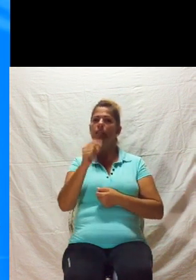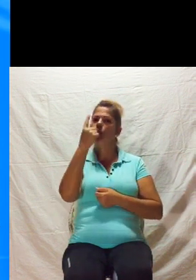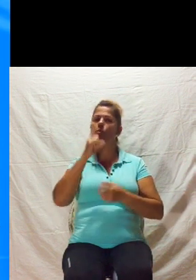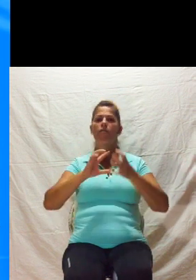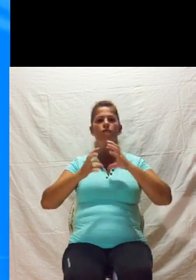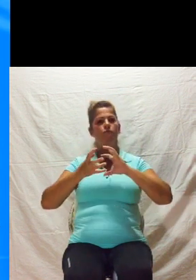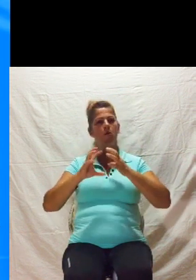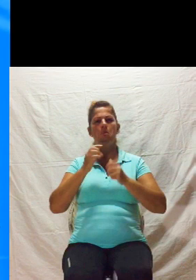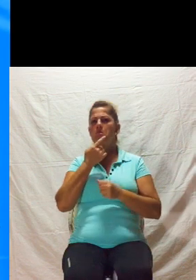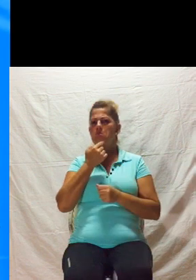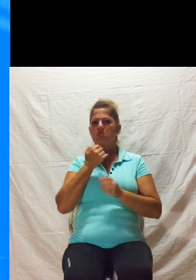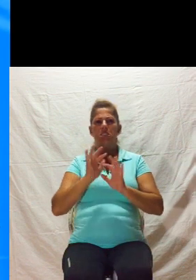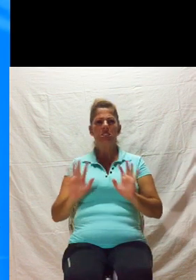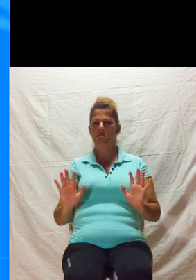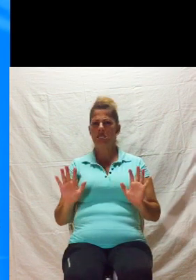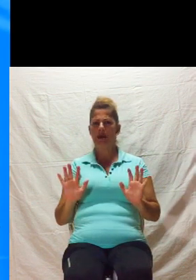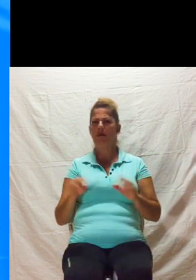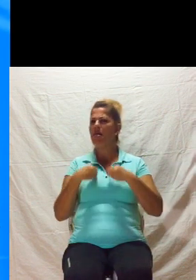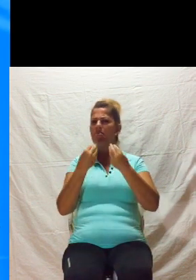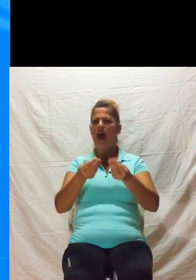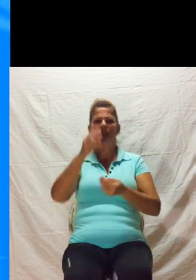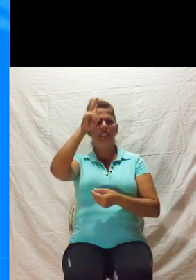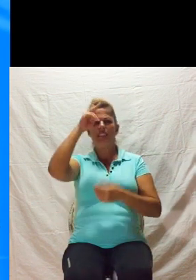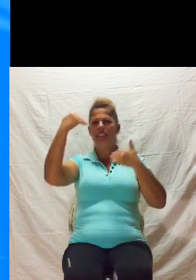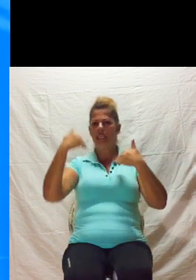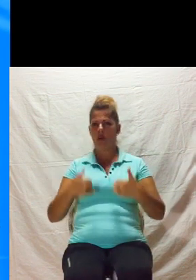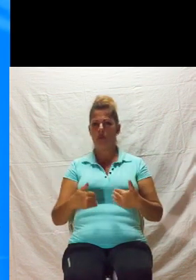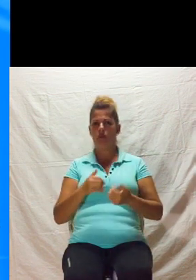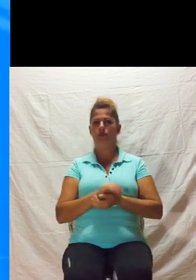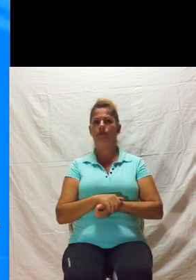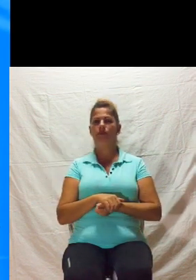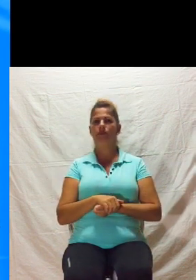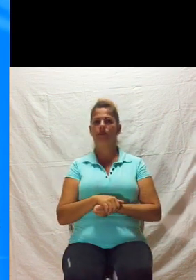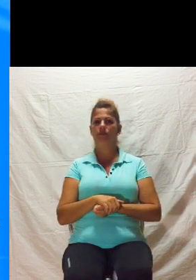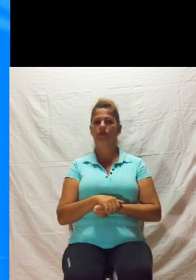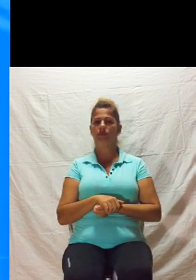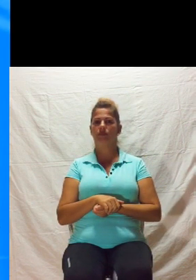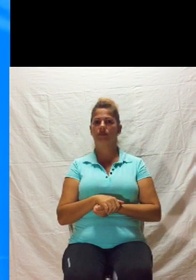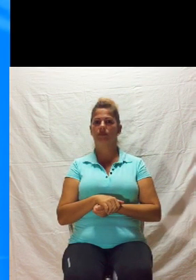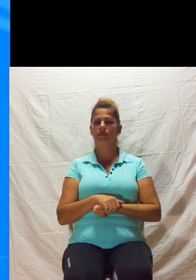que son una forma sencilla de proporcionarnos salud.